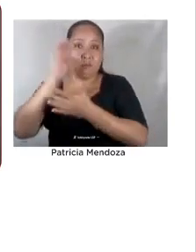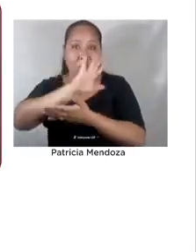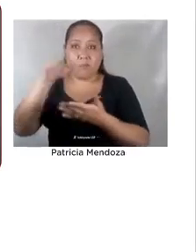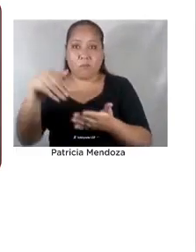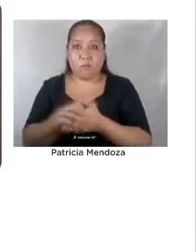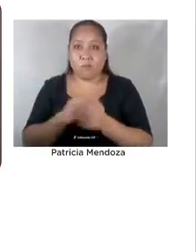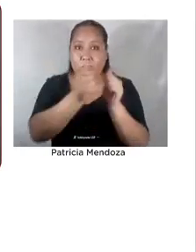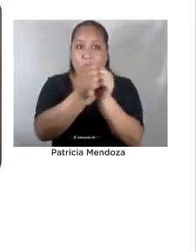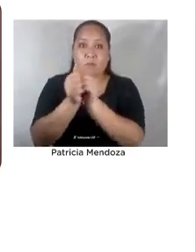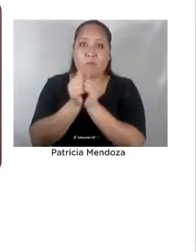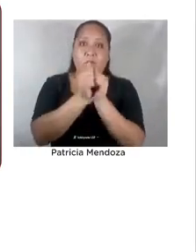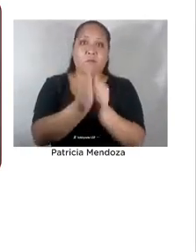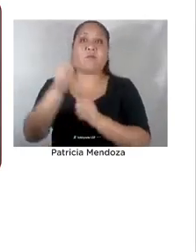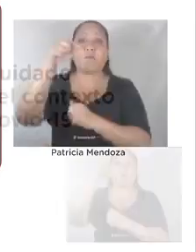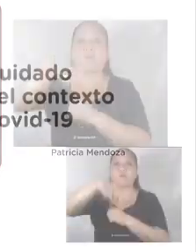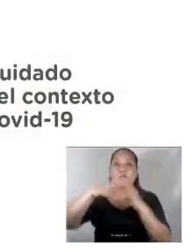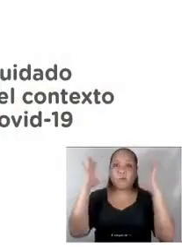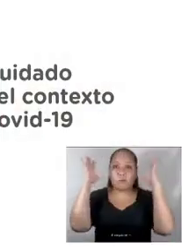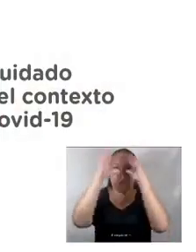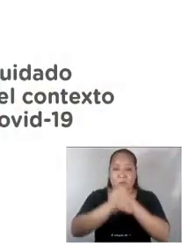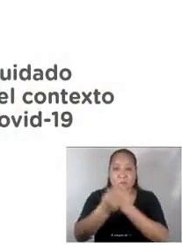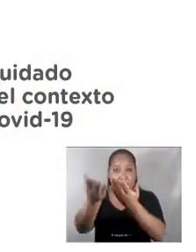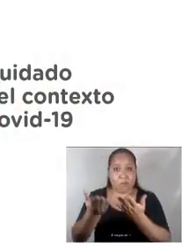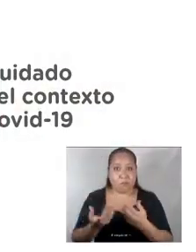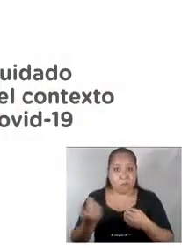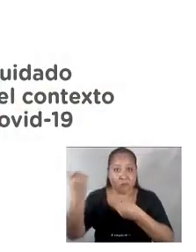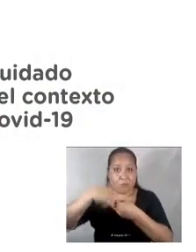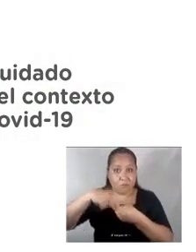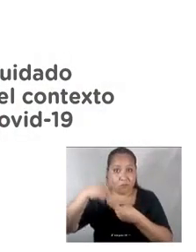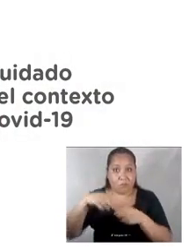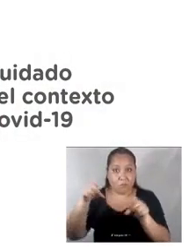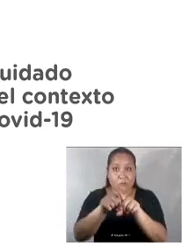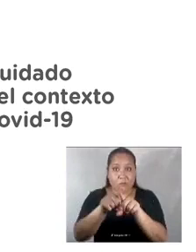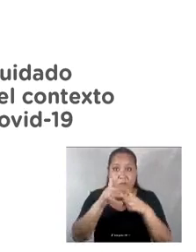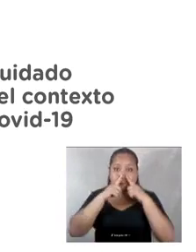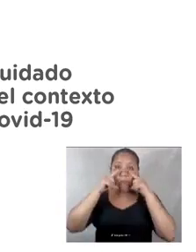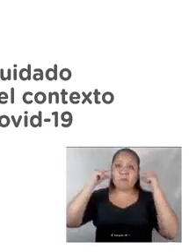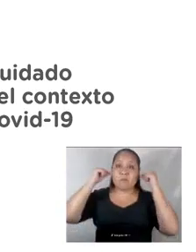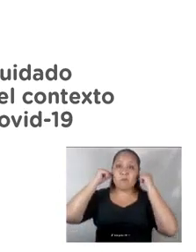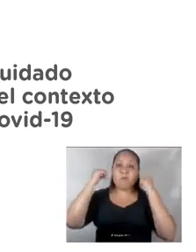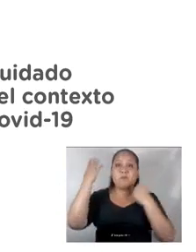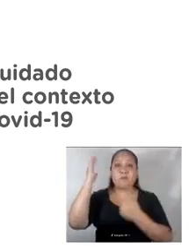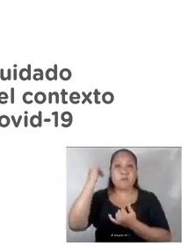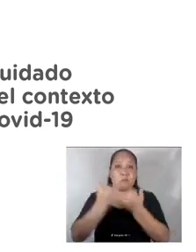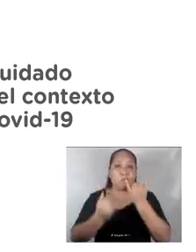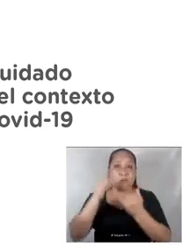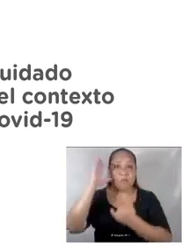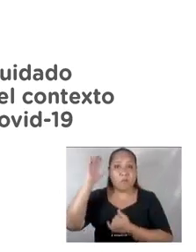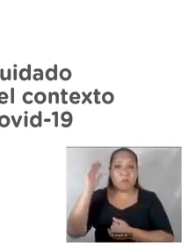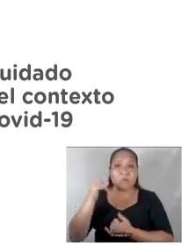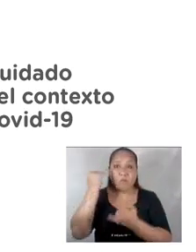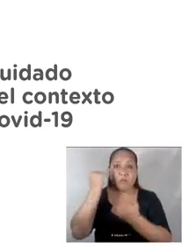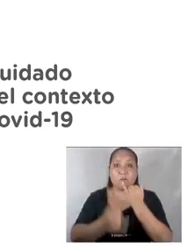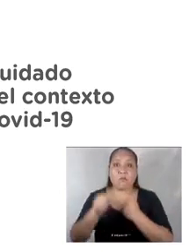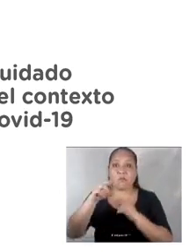estado acompañándonos en esta noche. Invito a nuestros participantes a colocársela para despedirnos y dar por concluido el evento.